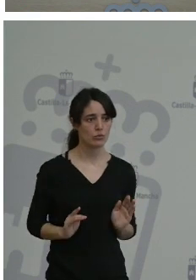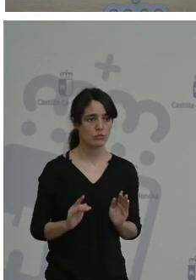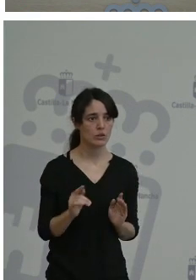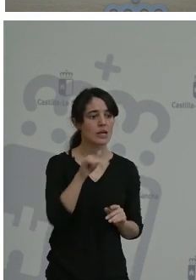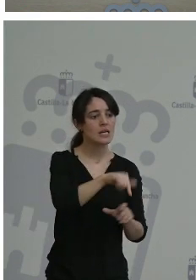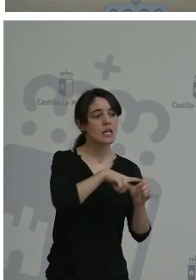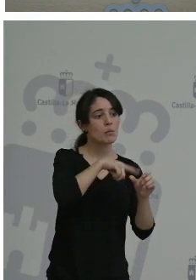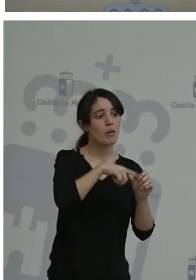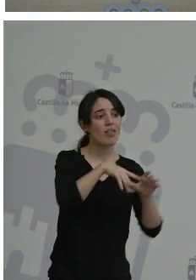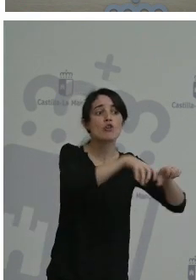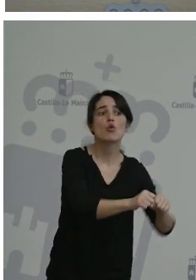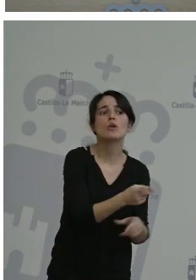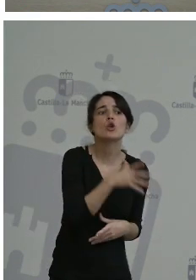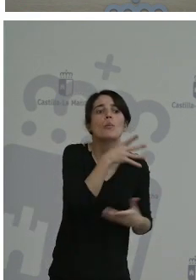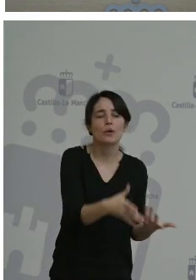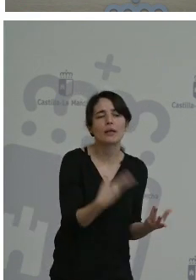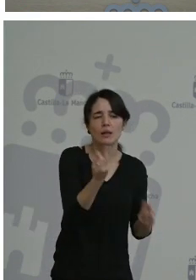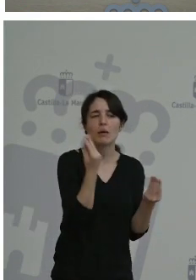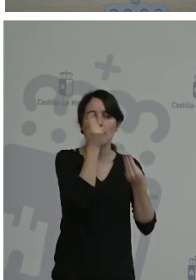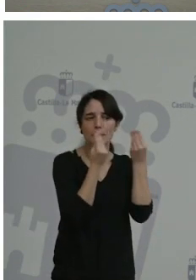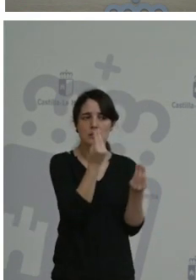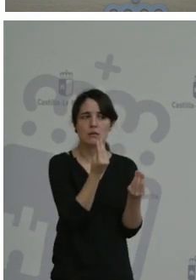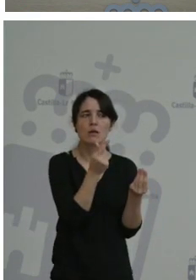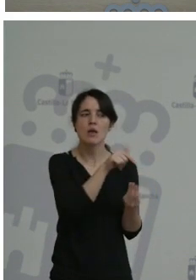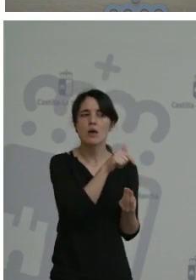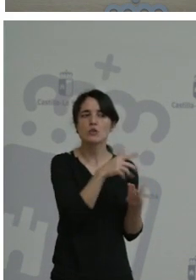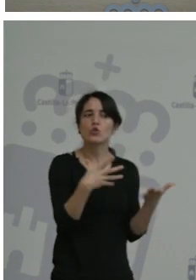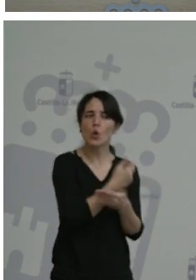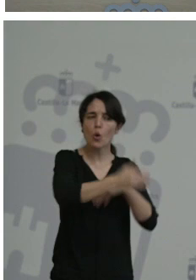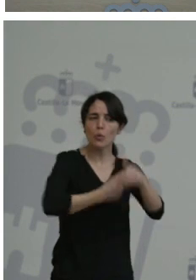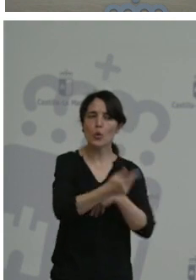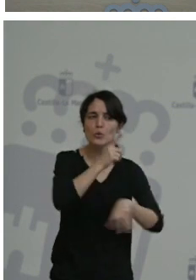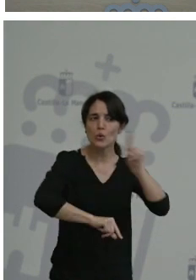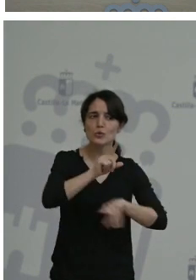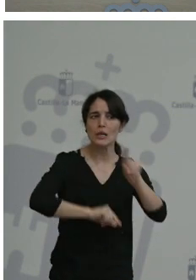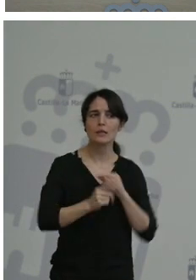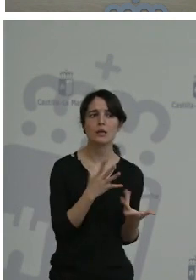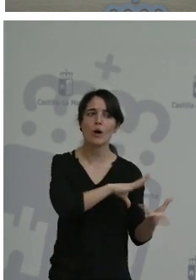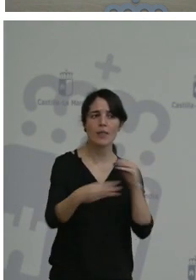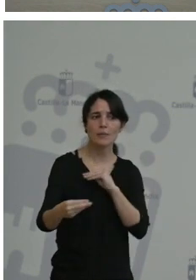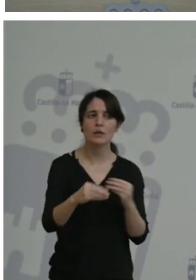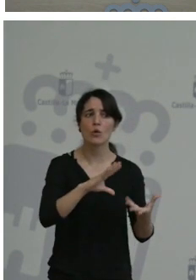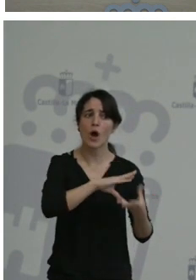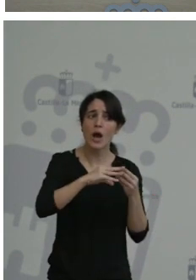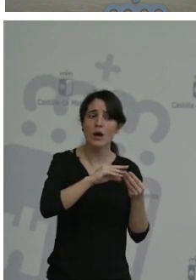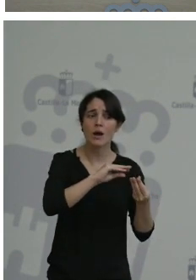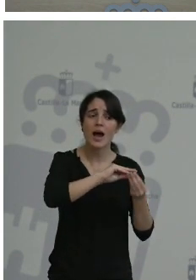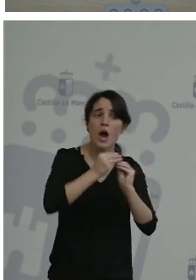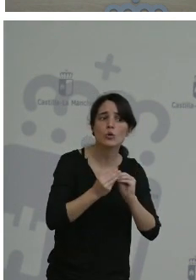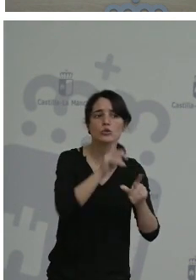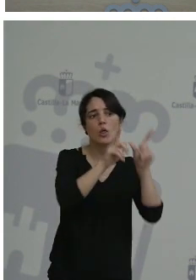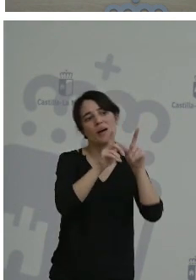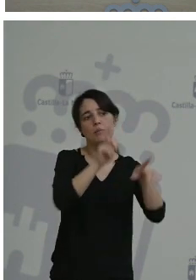estas plazas. Ha estado todo el proceso selectivo adaptado y ajustado con las medidas y ajustes razonables para las personas con